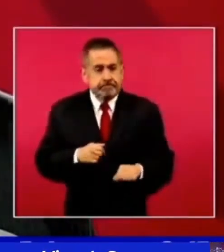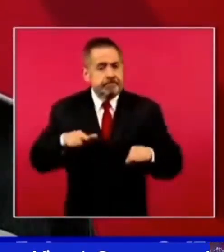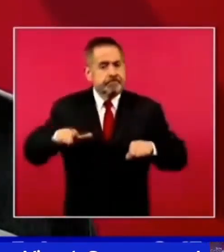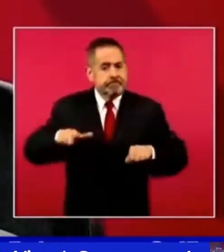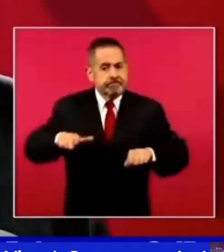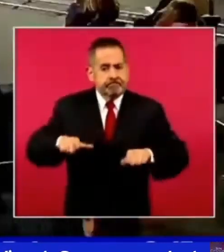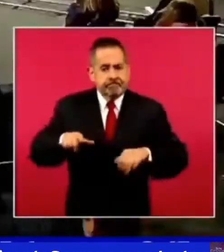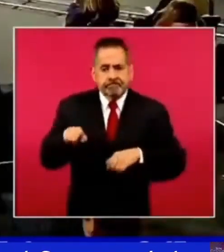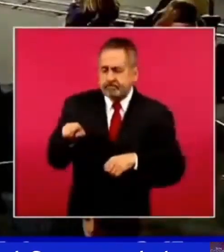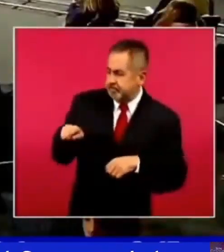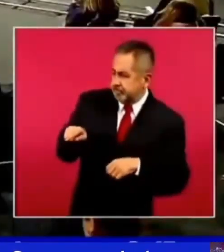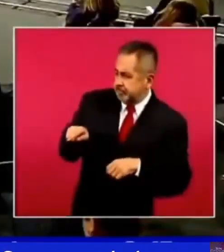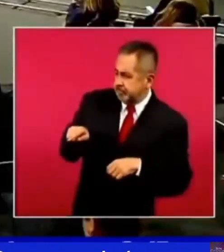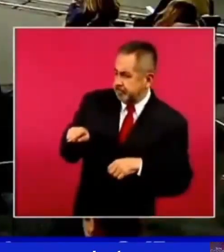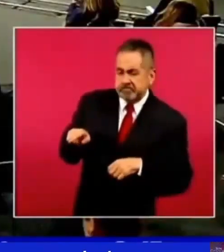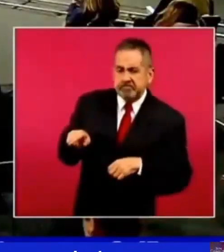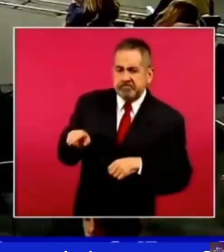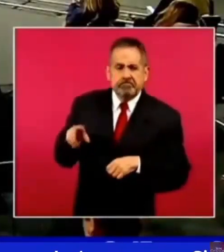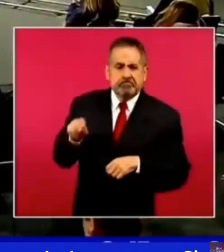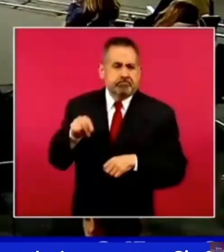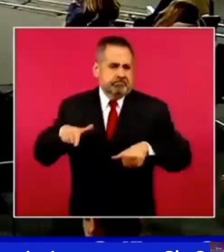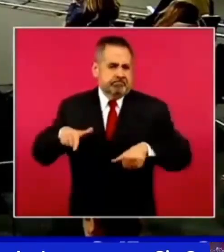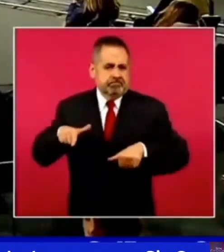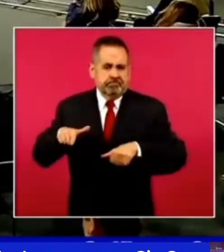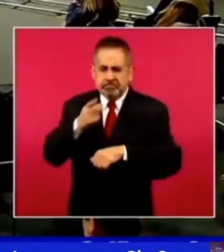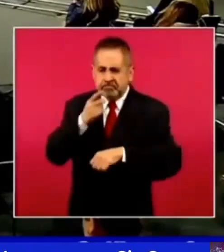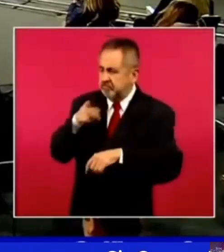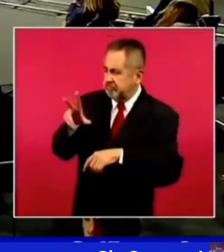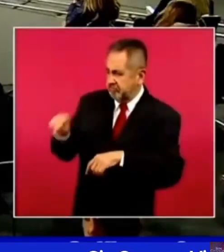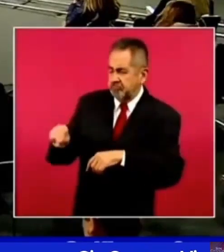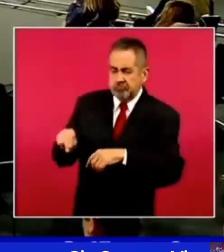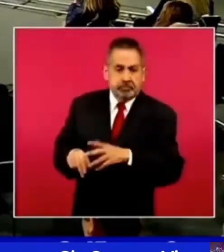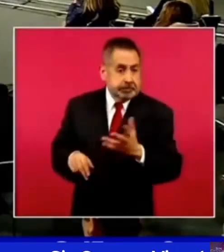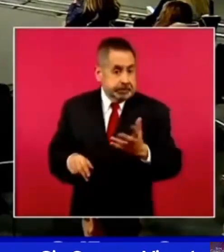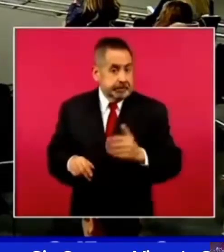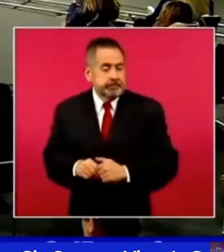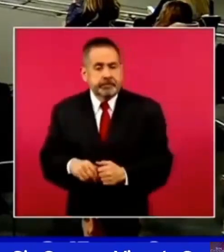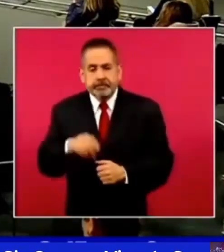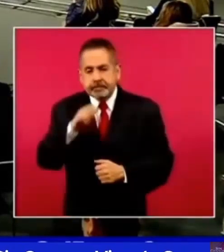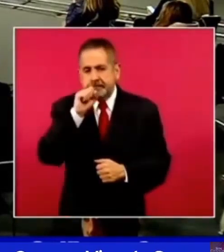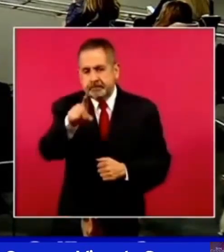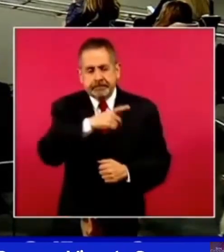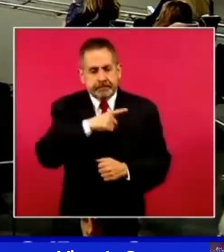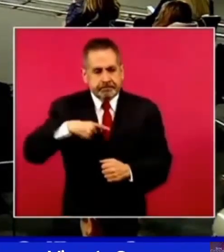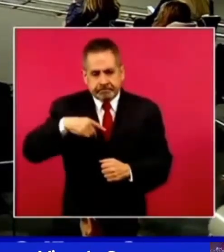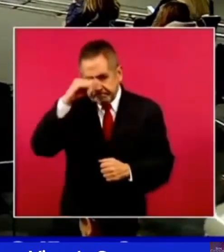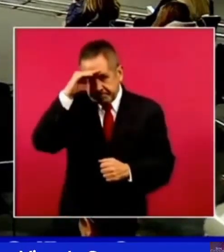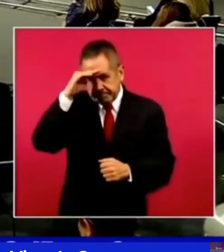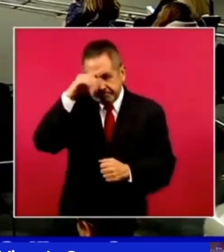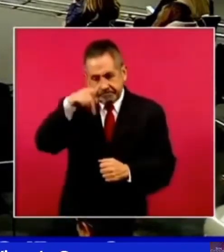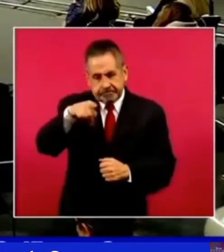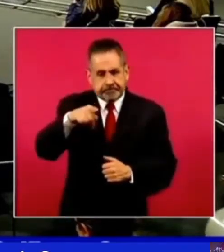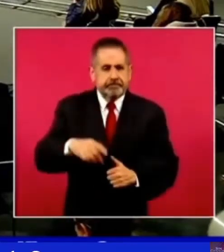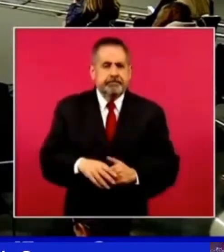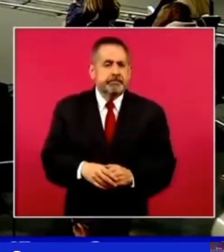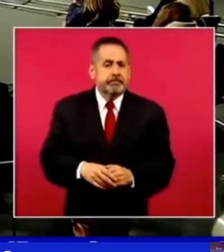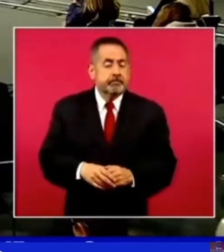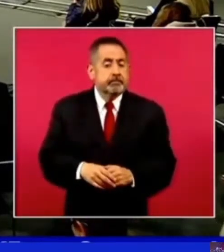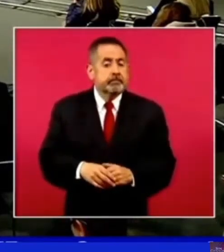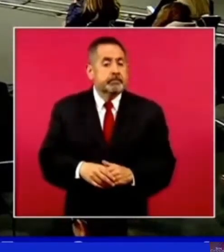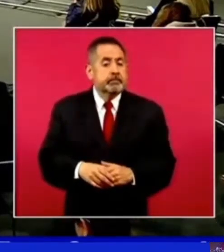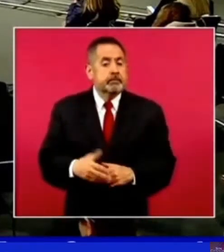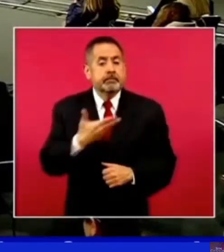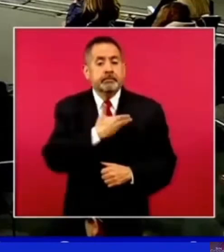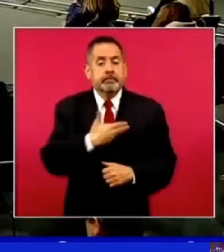Como también se debe de considerar que el